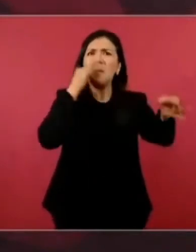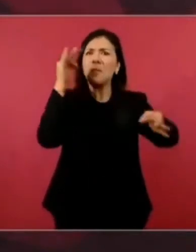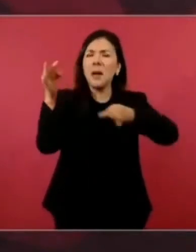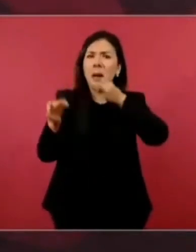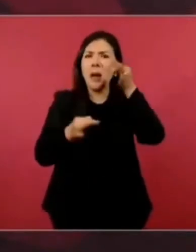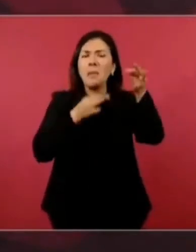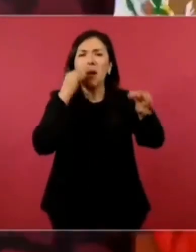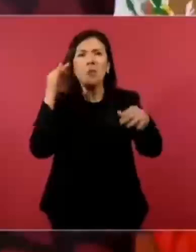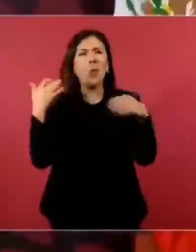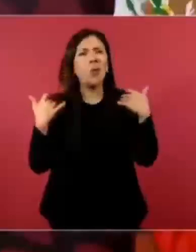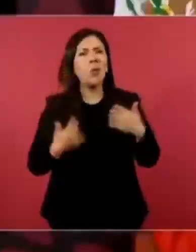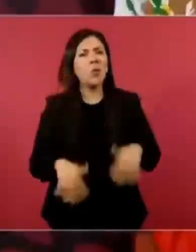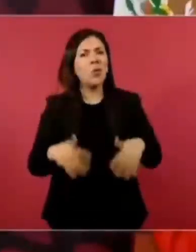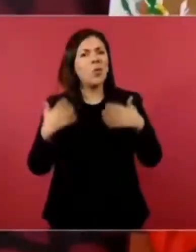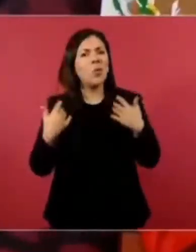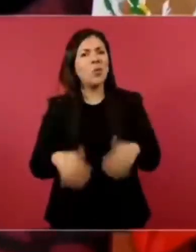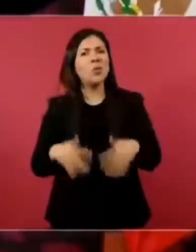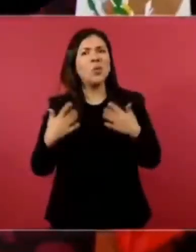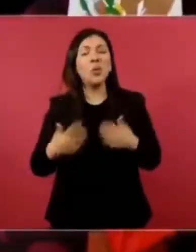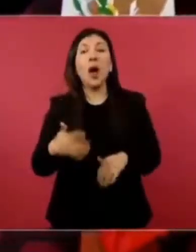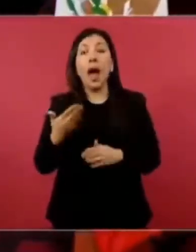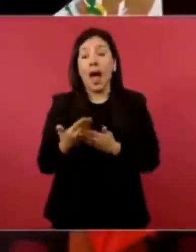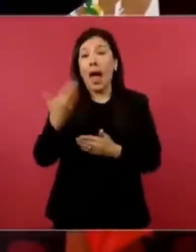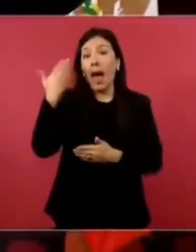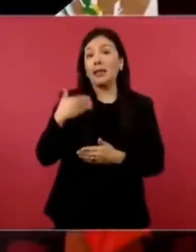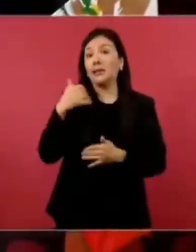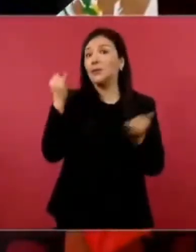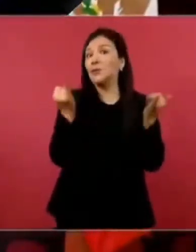y estaba empatado